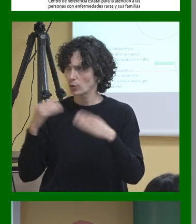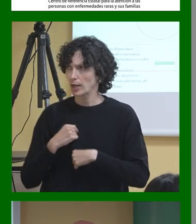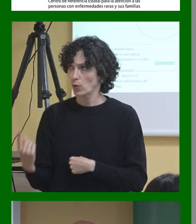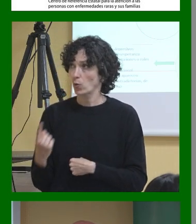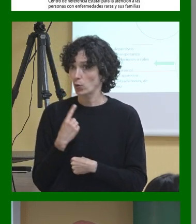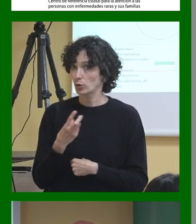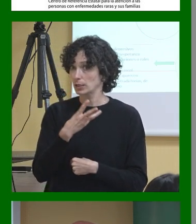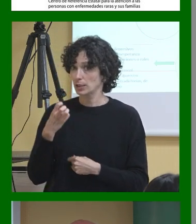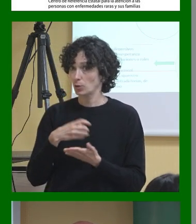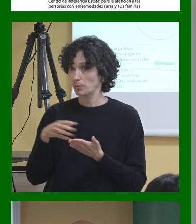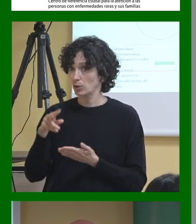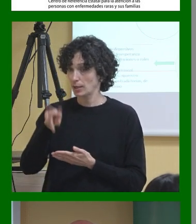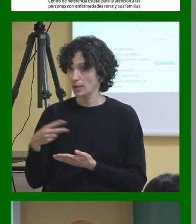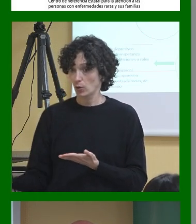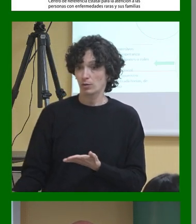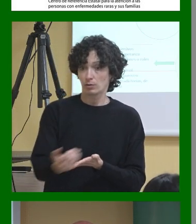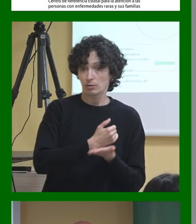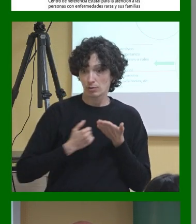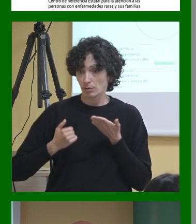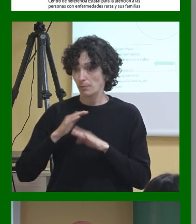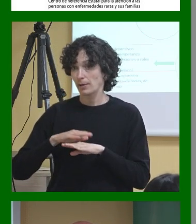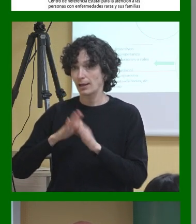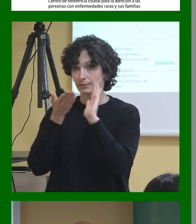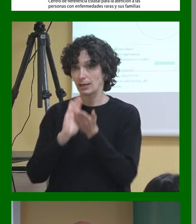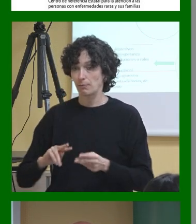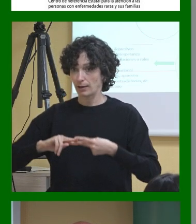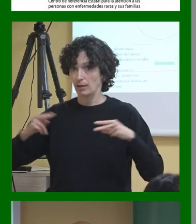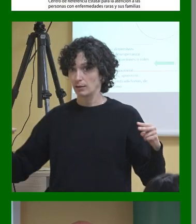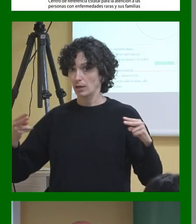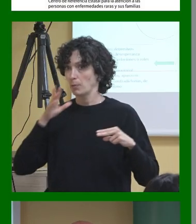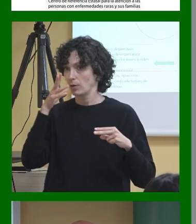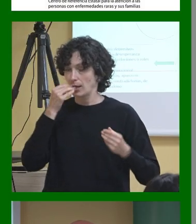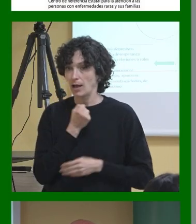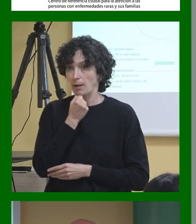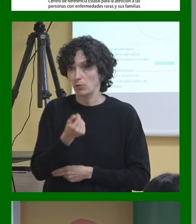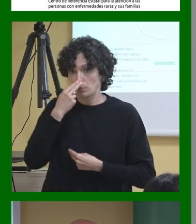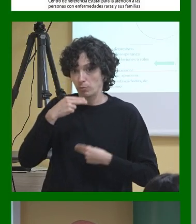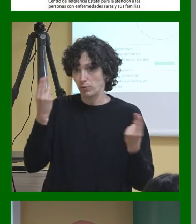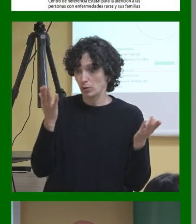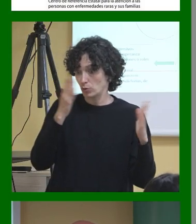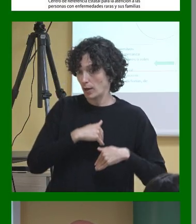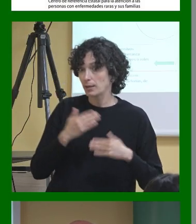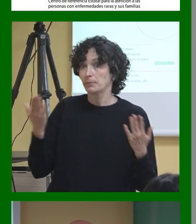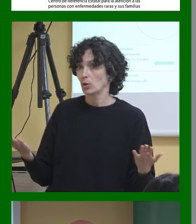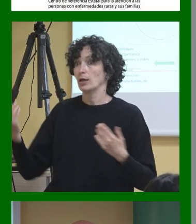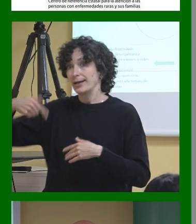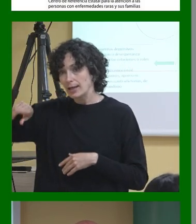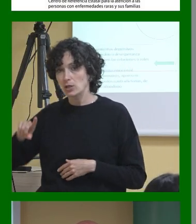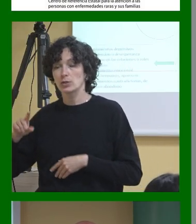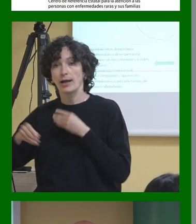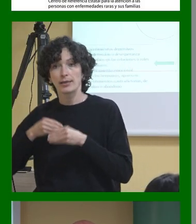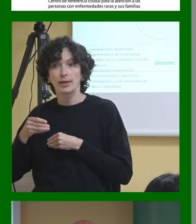300 millones de euros para ellos, para una terapia génica, porque no tienen apoyo público y se va a poner en marcha, pero claro, lo tienen que hacer